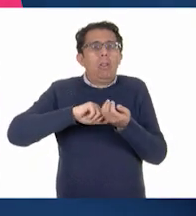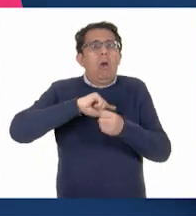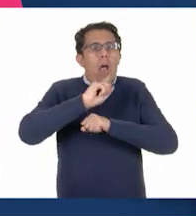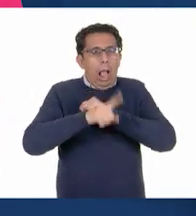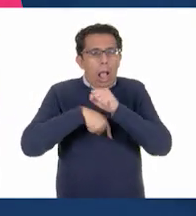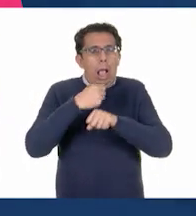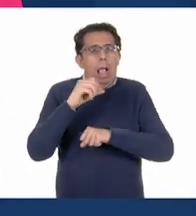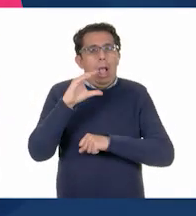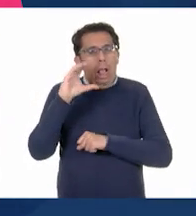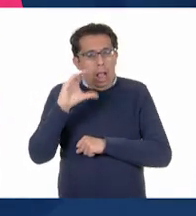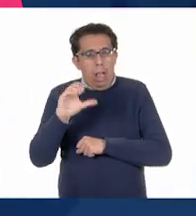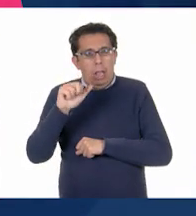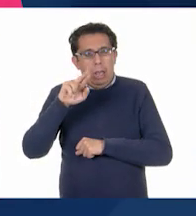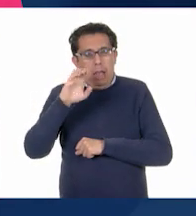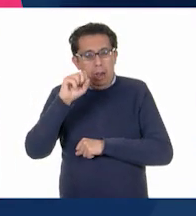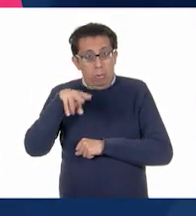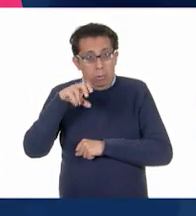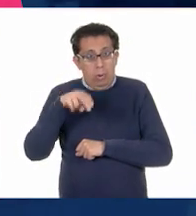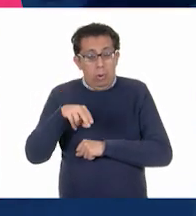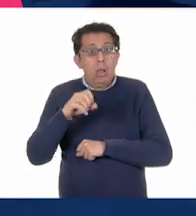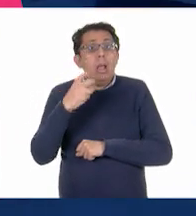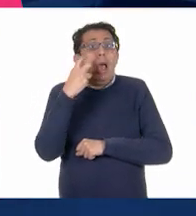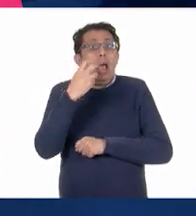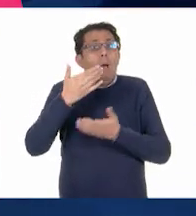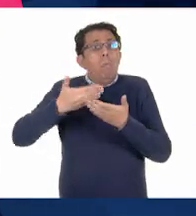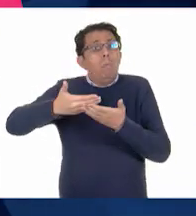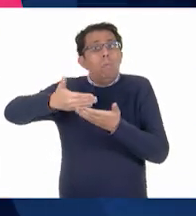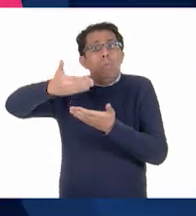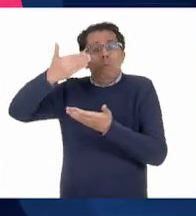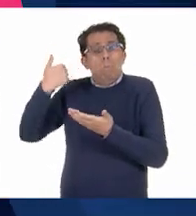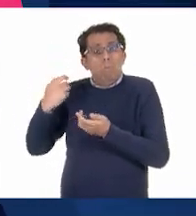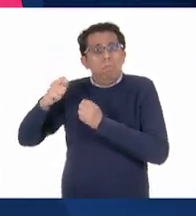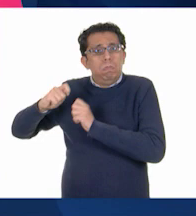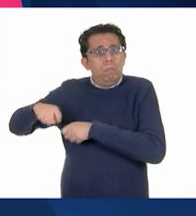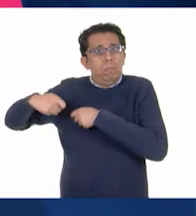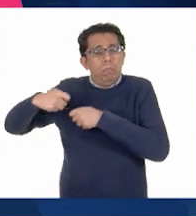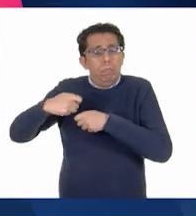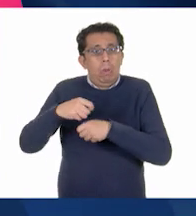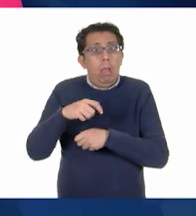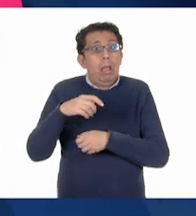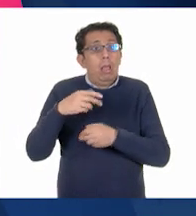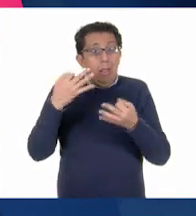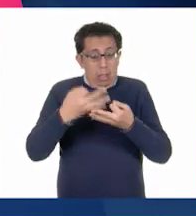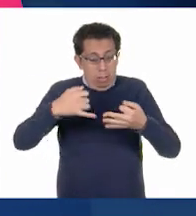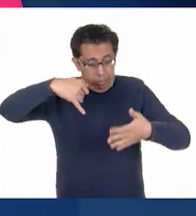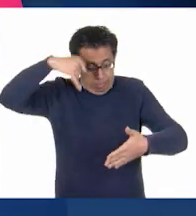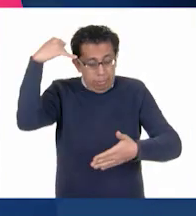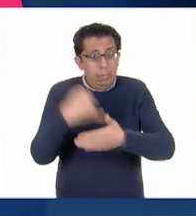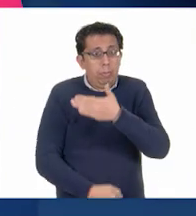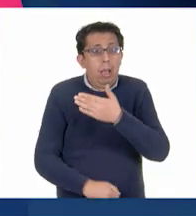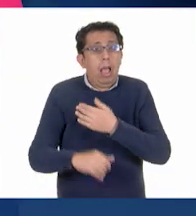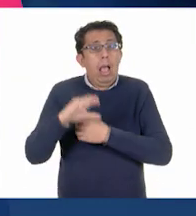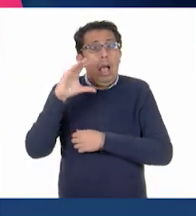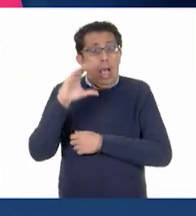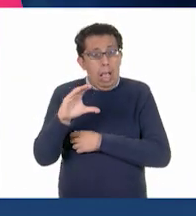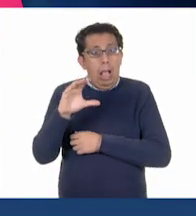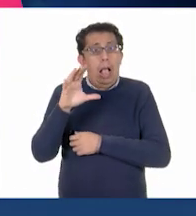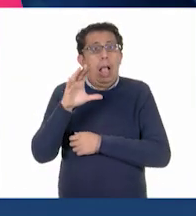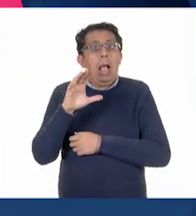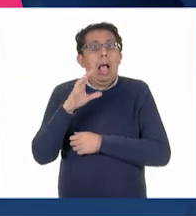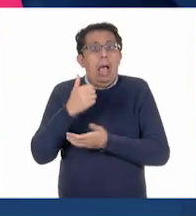parte de otros organismos que vivieron antes que nosotros. En niveles profundos de la Tierra, el carbono ha contribuido a